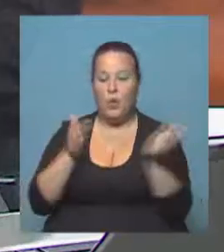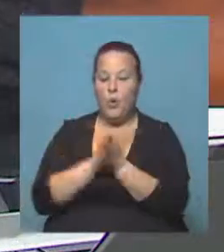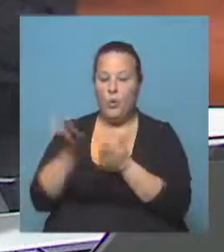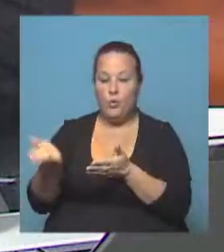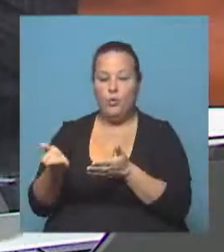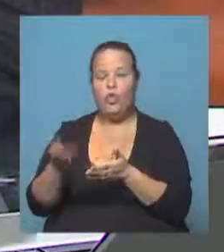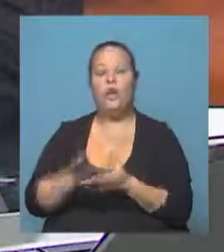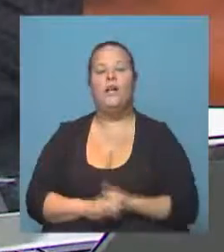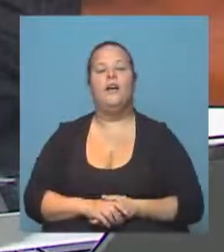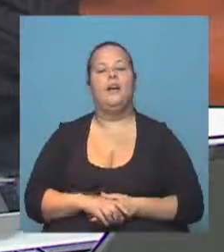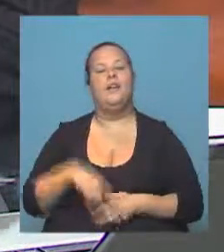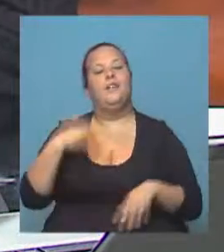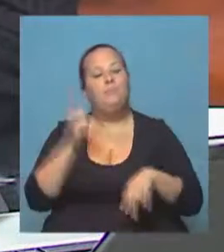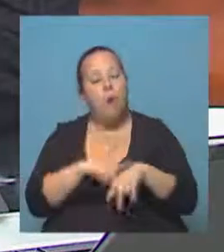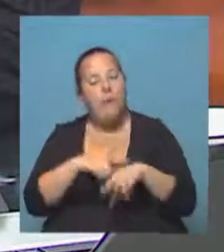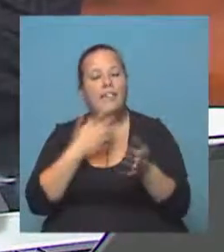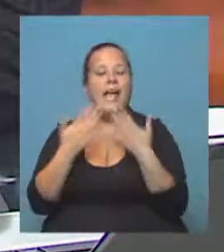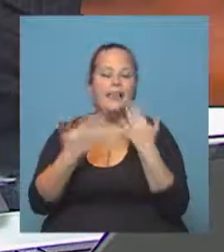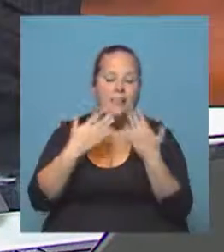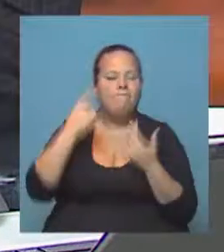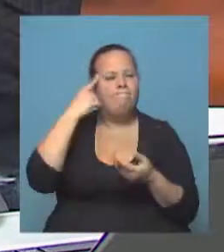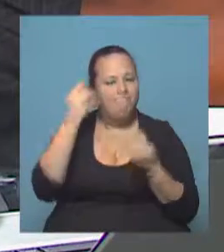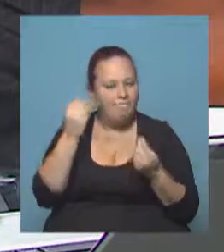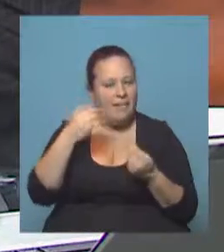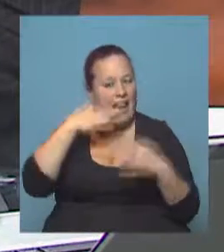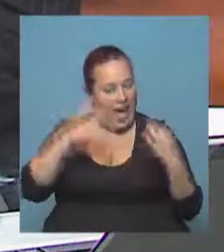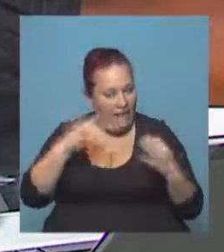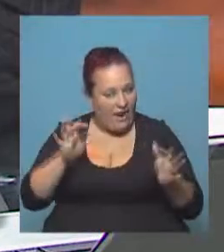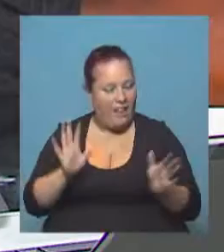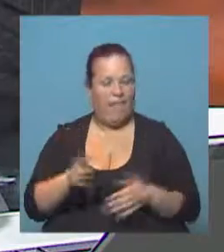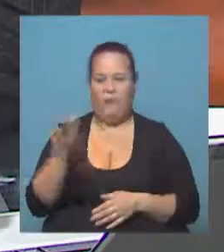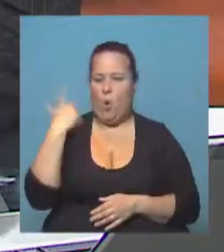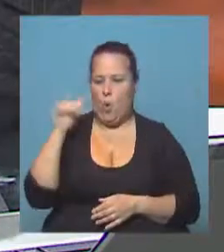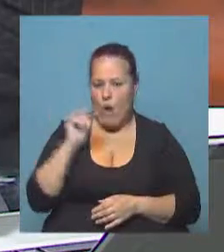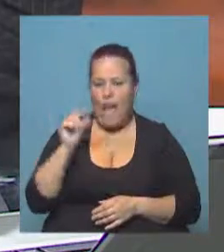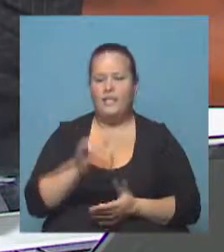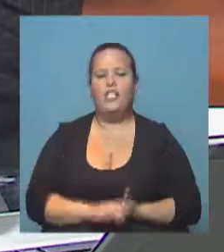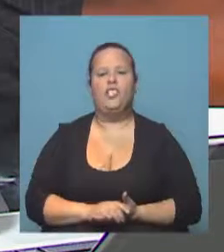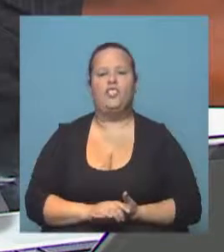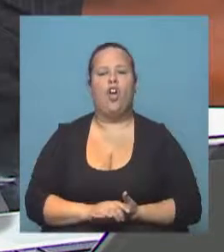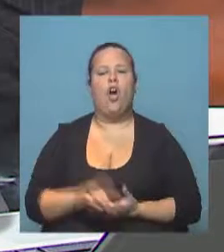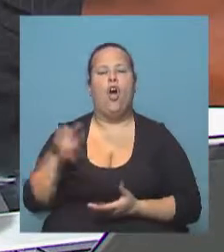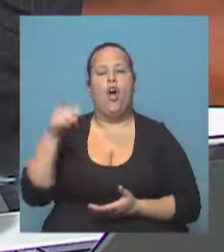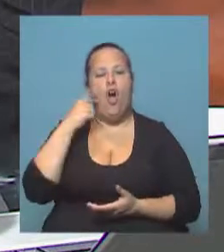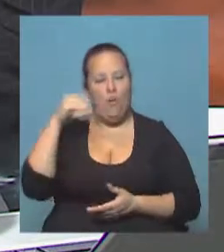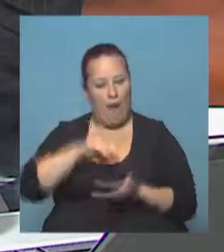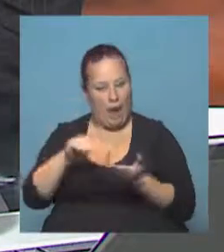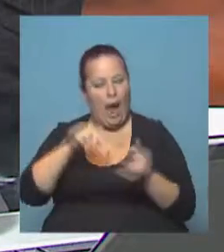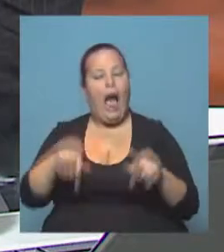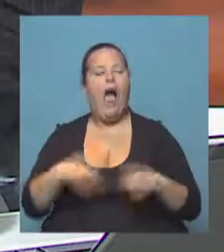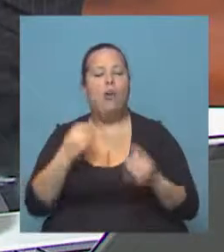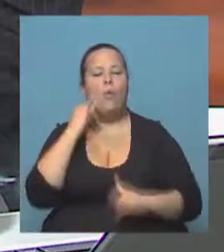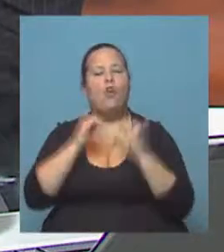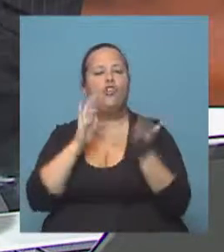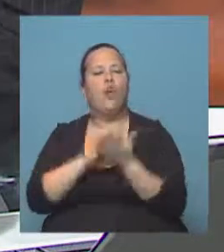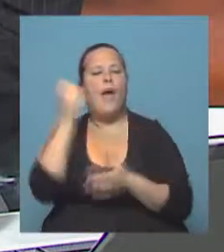Con Fernando Sí, señora. Fraque, otro momento de entrevista, pensar nuestra realidad, ¿no? Hace un momentito estuvo el doctor Monesanz y ahora vamos a